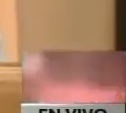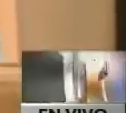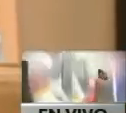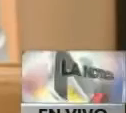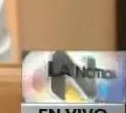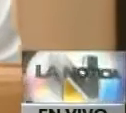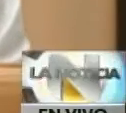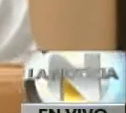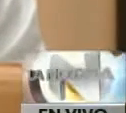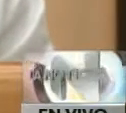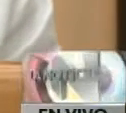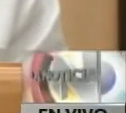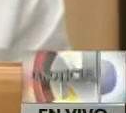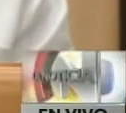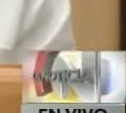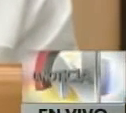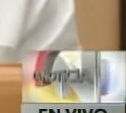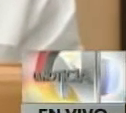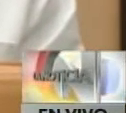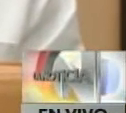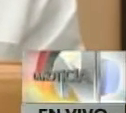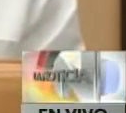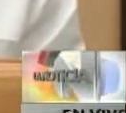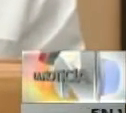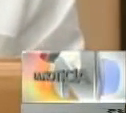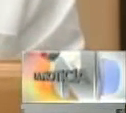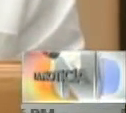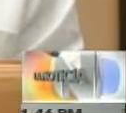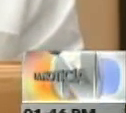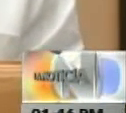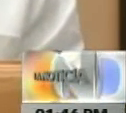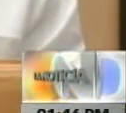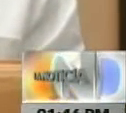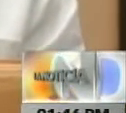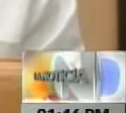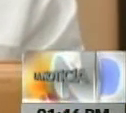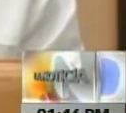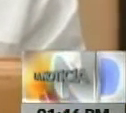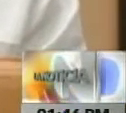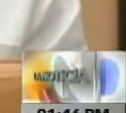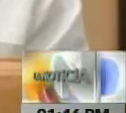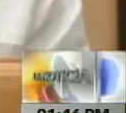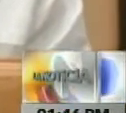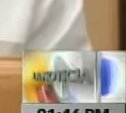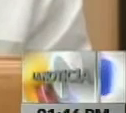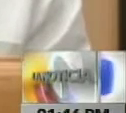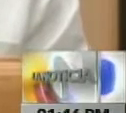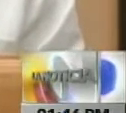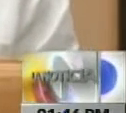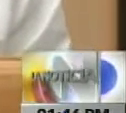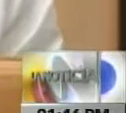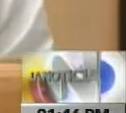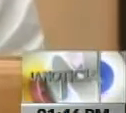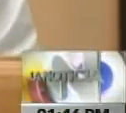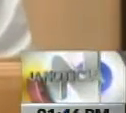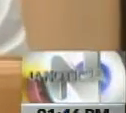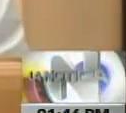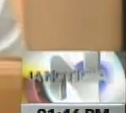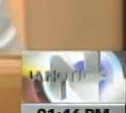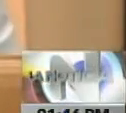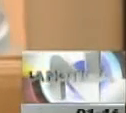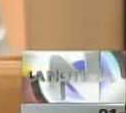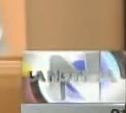la violencia y las guerras. La paz no es utopía, es un